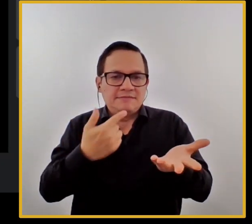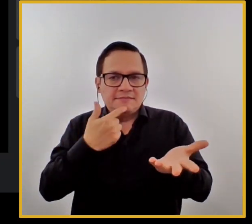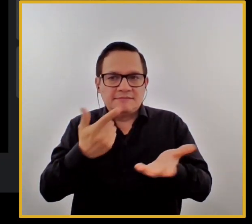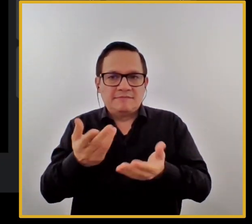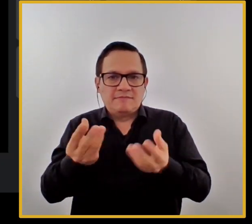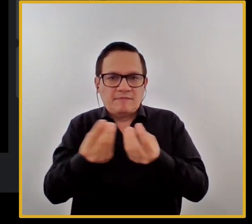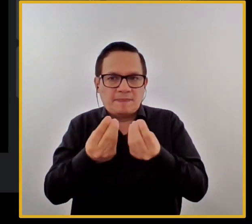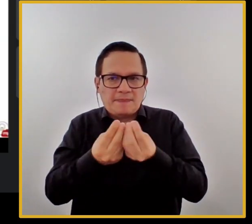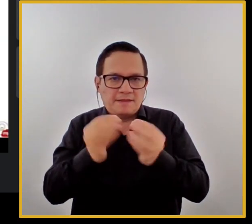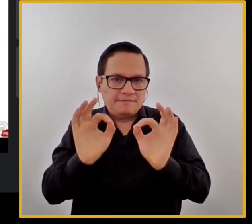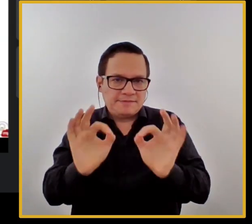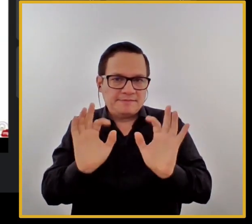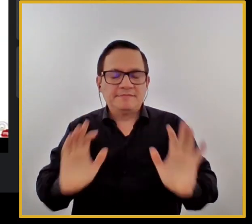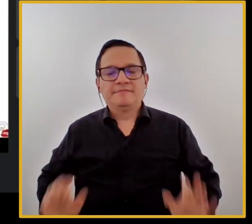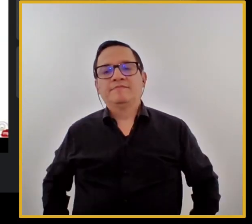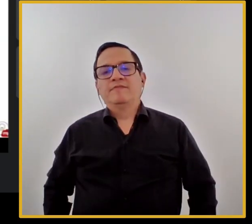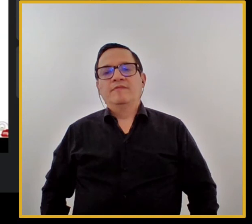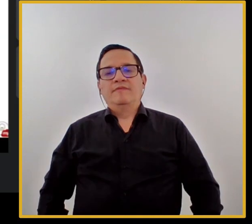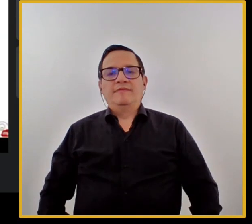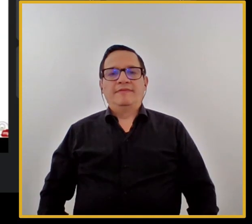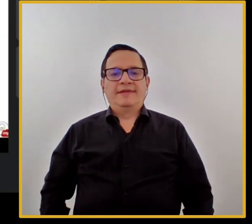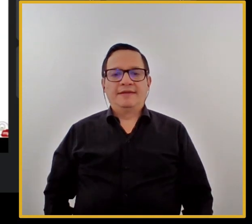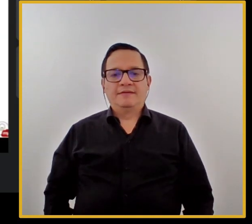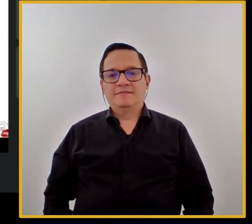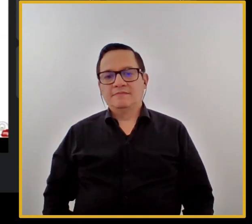la compañera.